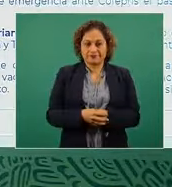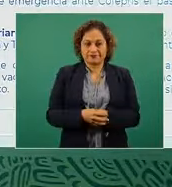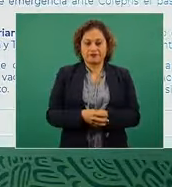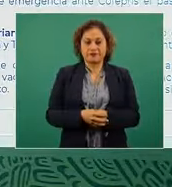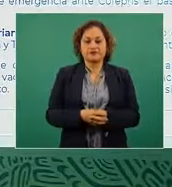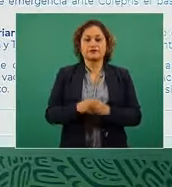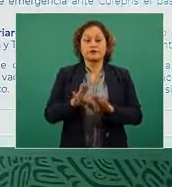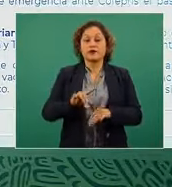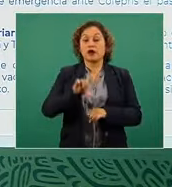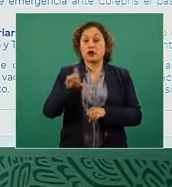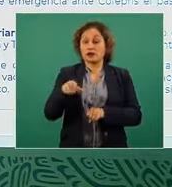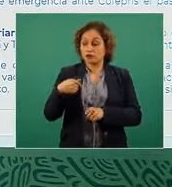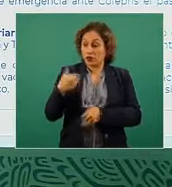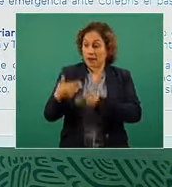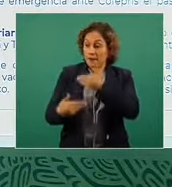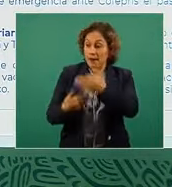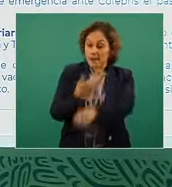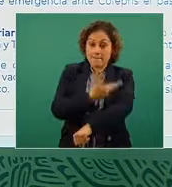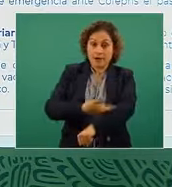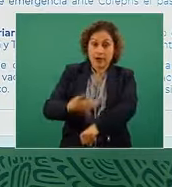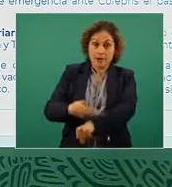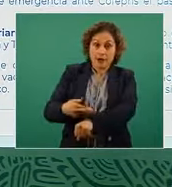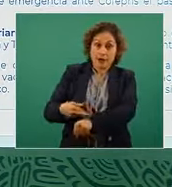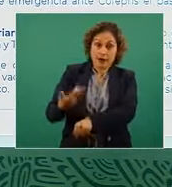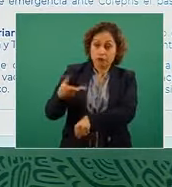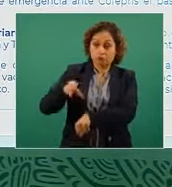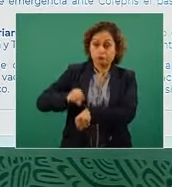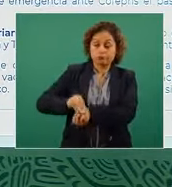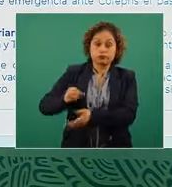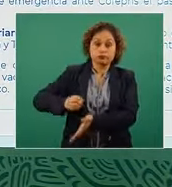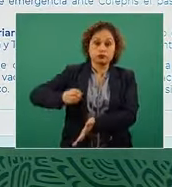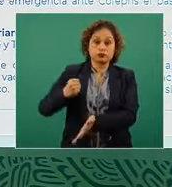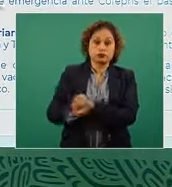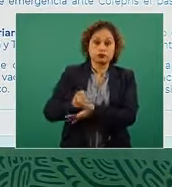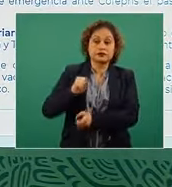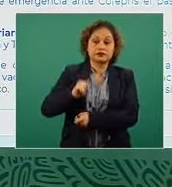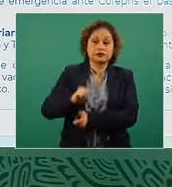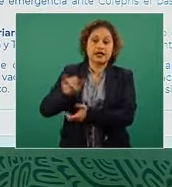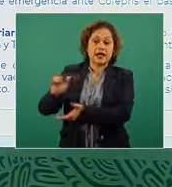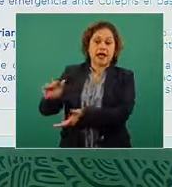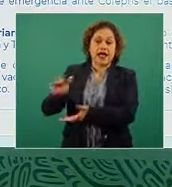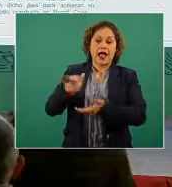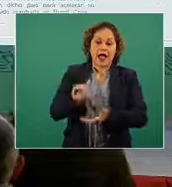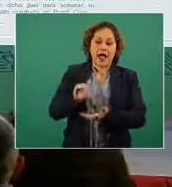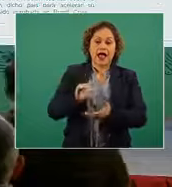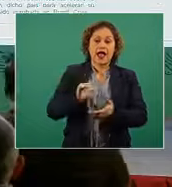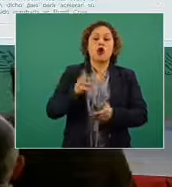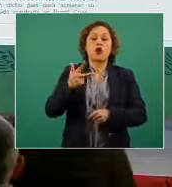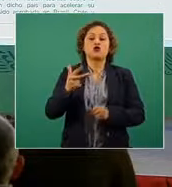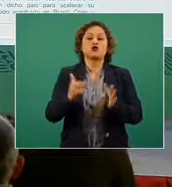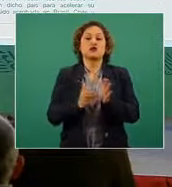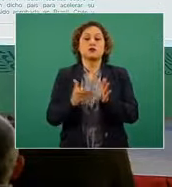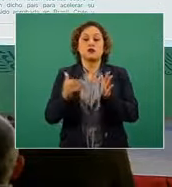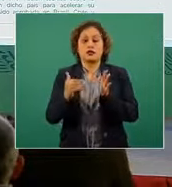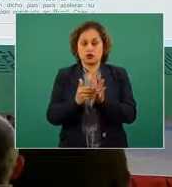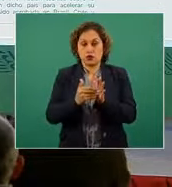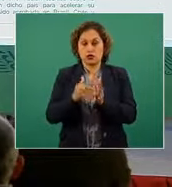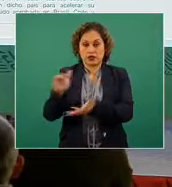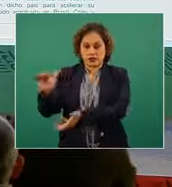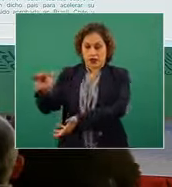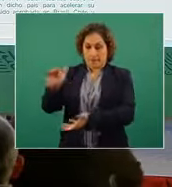se espera recibir alrededor de 8 millones de dosis entre febrero y marzo para envasarse en Querétaro.